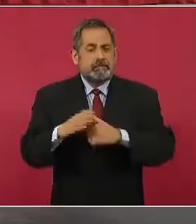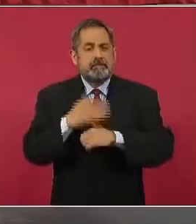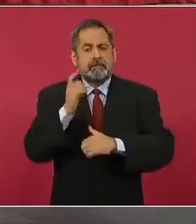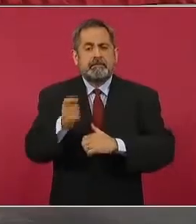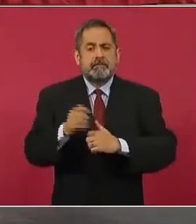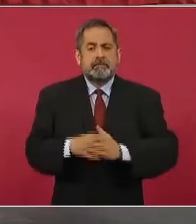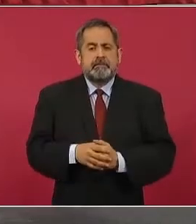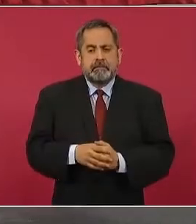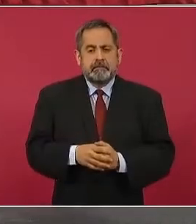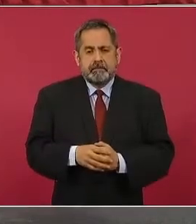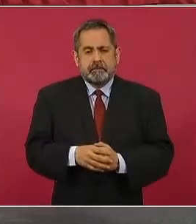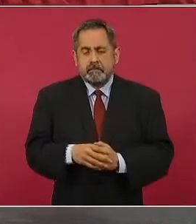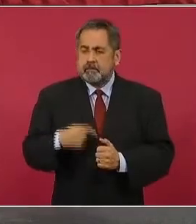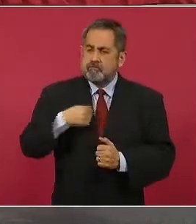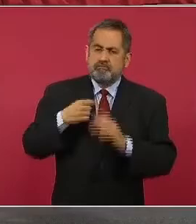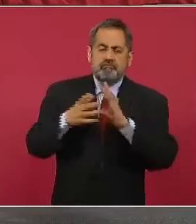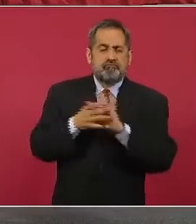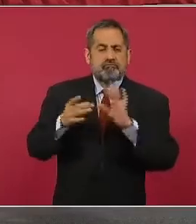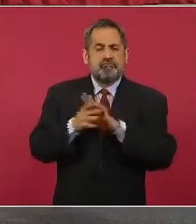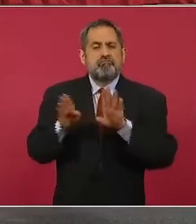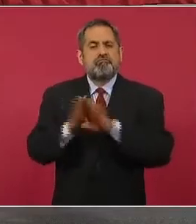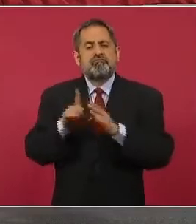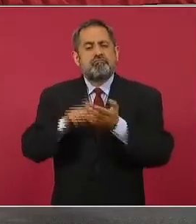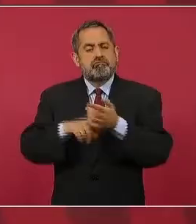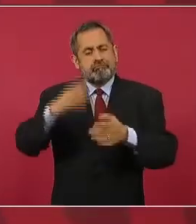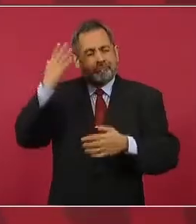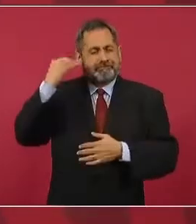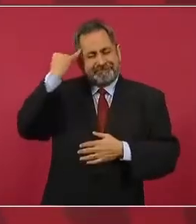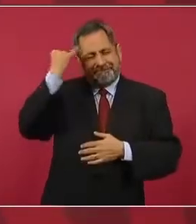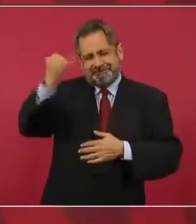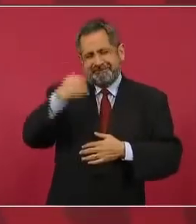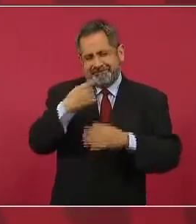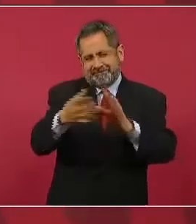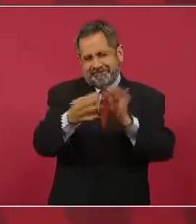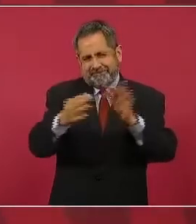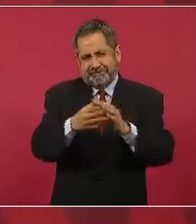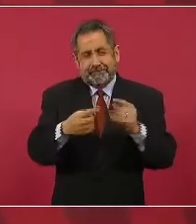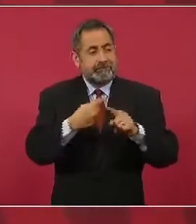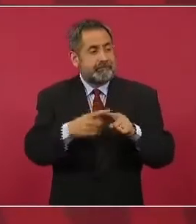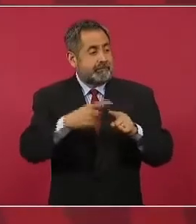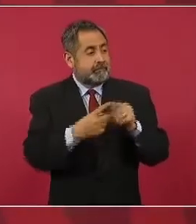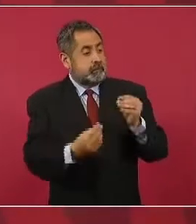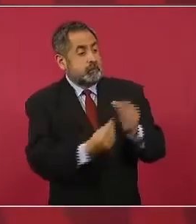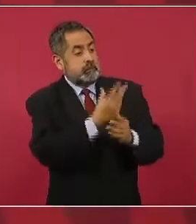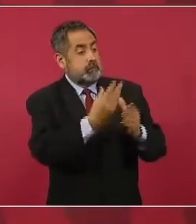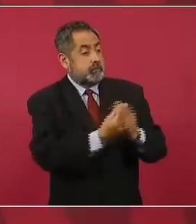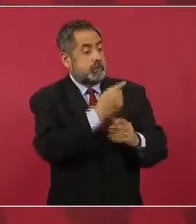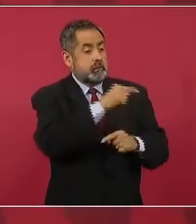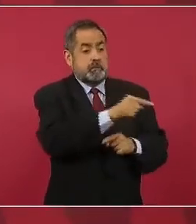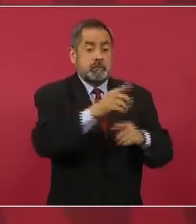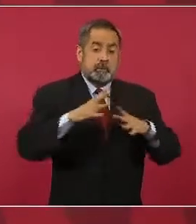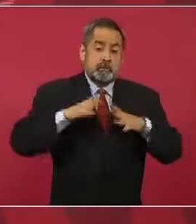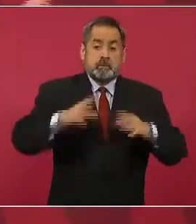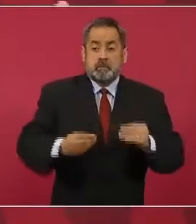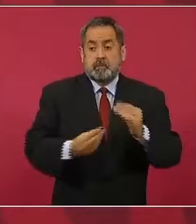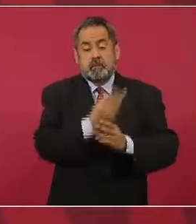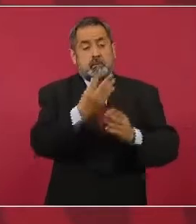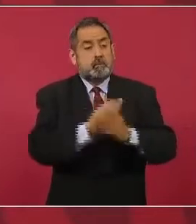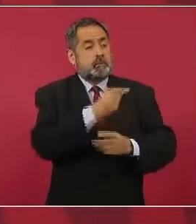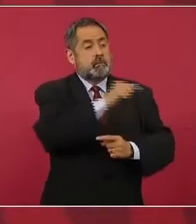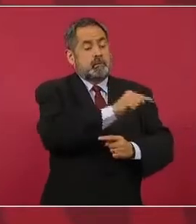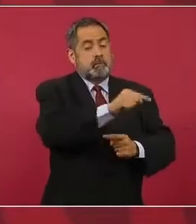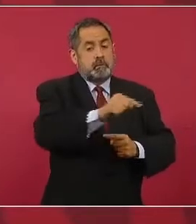dan conferencias, no dan entrevistas, no dan nada. Entonces, ¿se va a continuar con ese proyecto? Nuria, también para eso